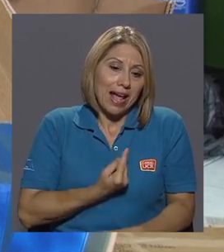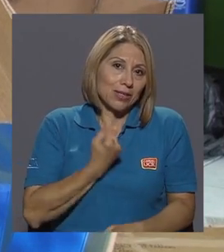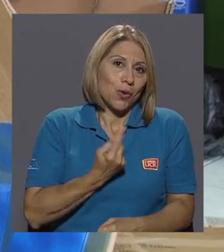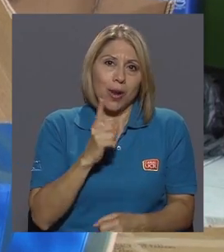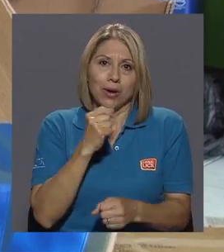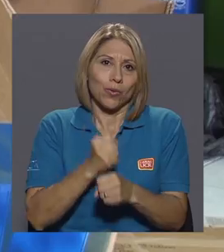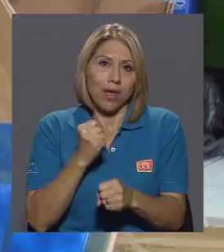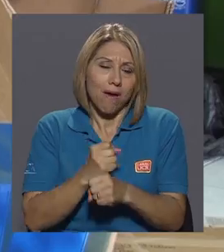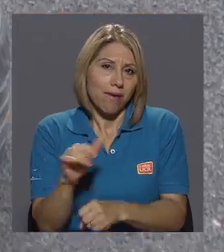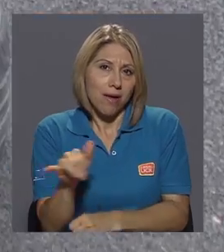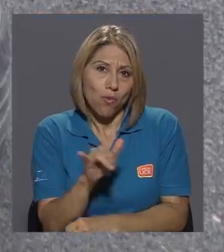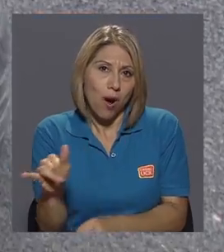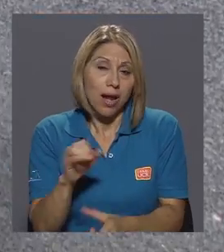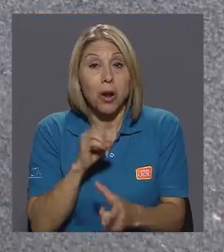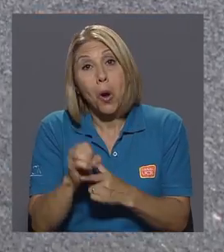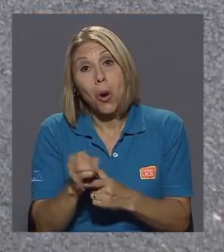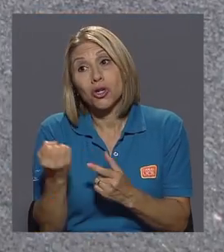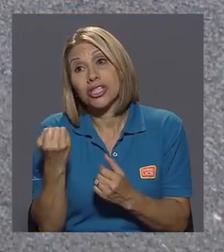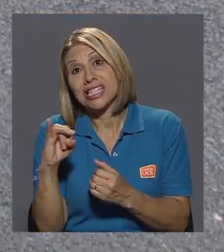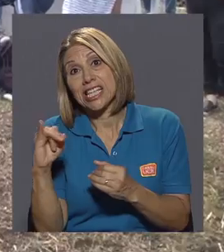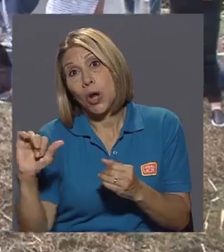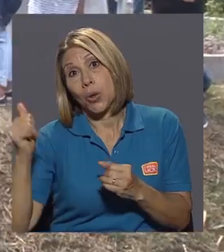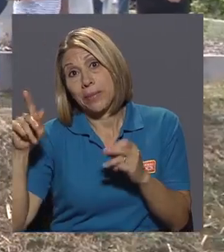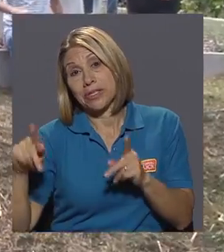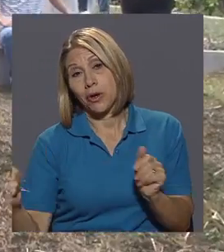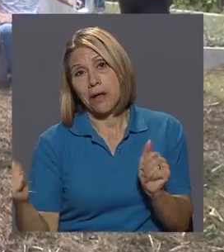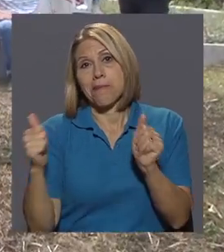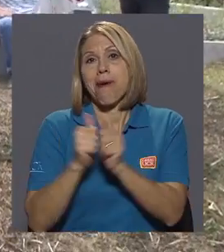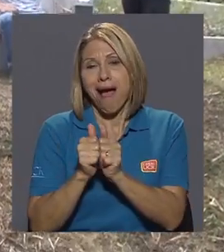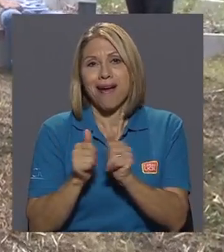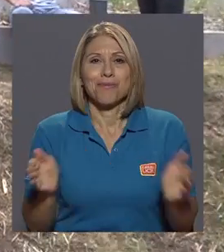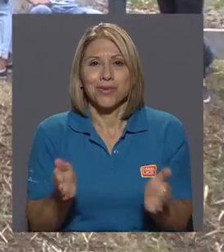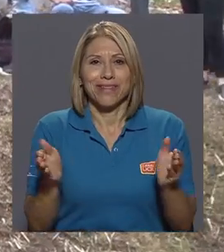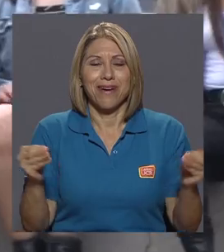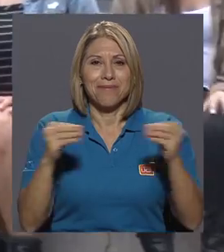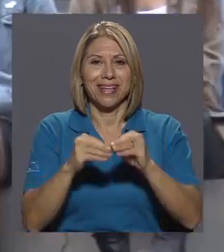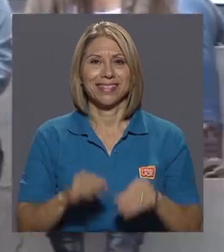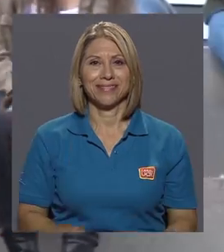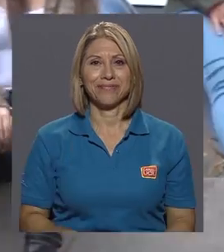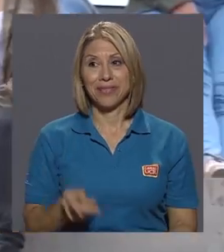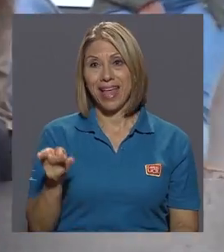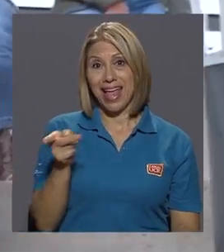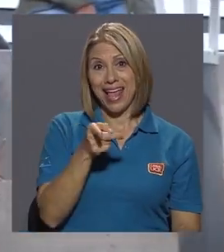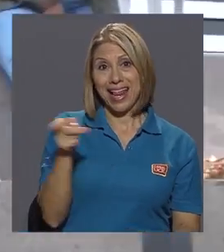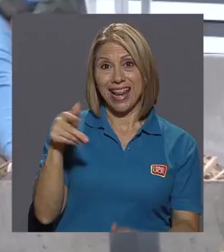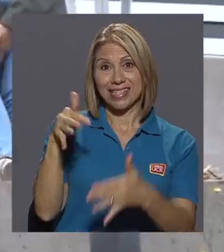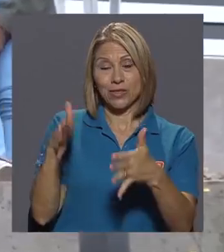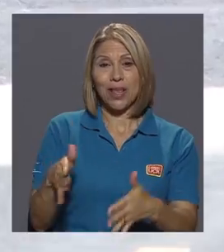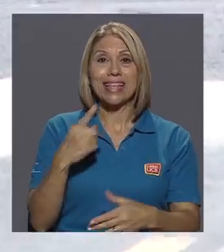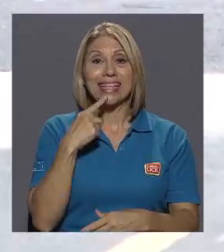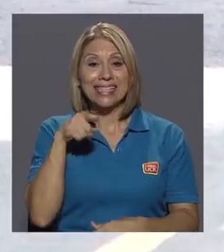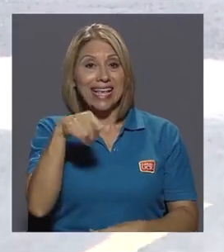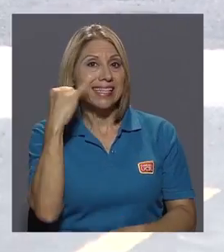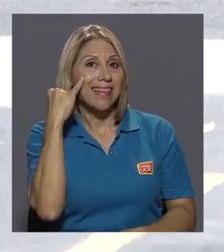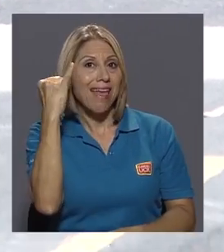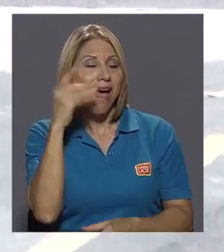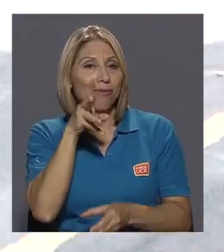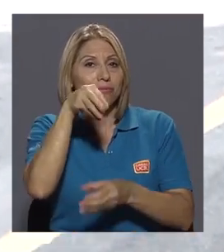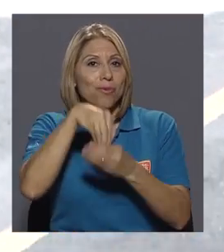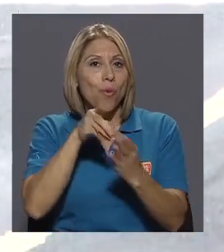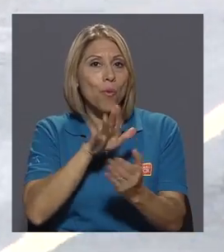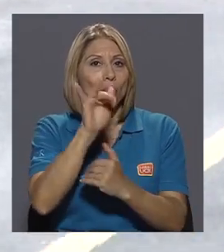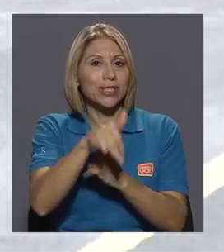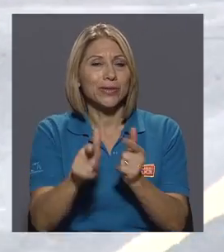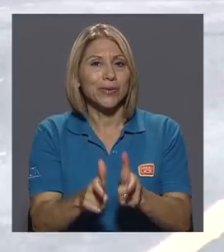trabaja igual o se motivan más si tienen un compañero de acuerdo con las estudiantes esta iniciativa forma parte de un proyecto